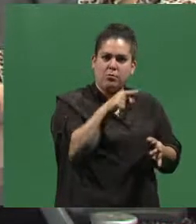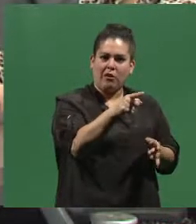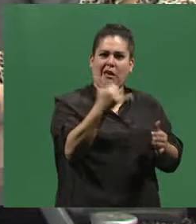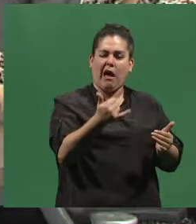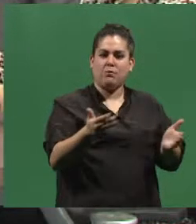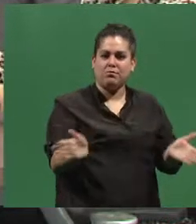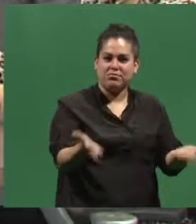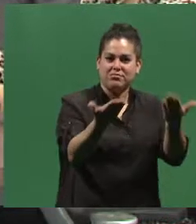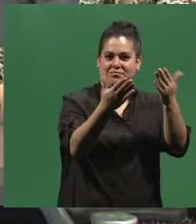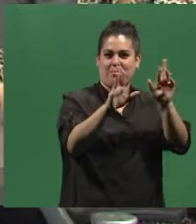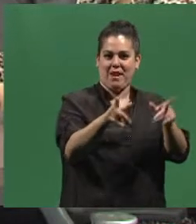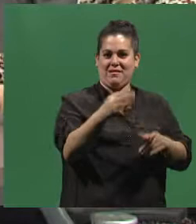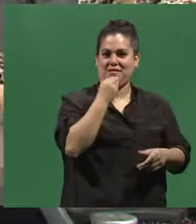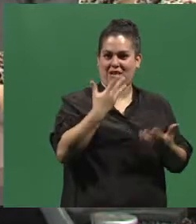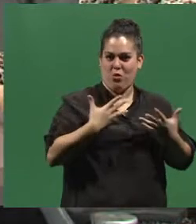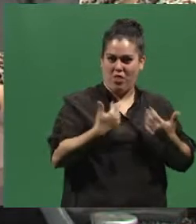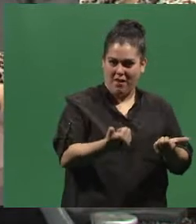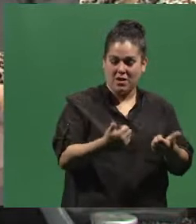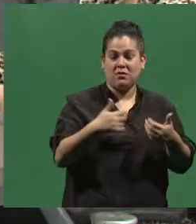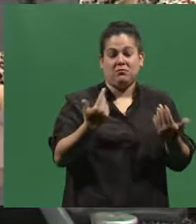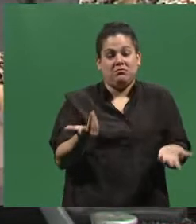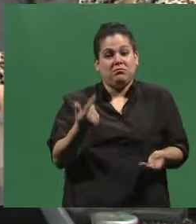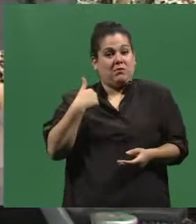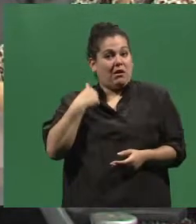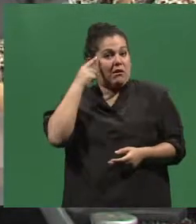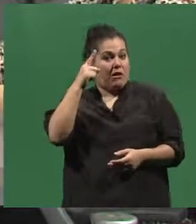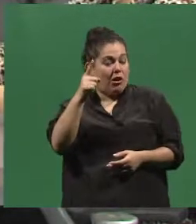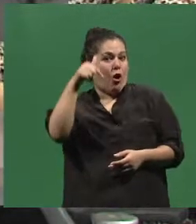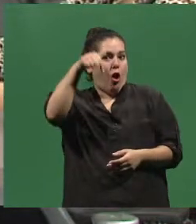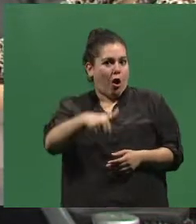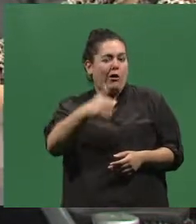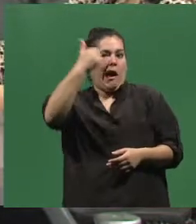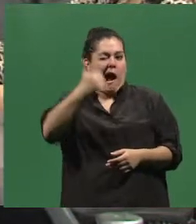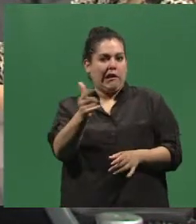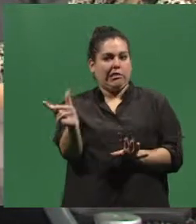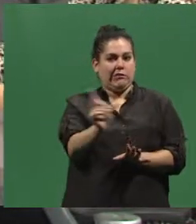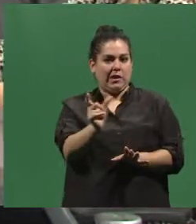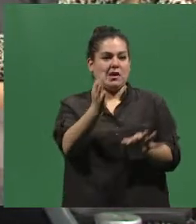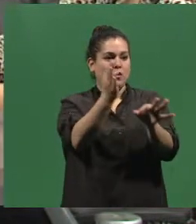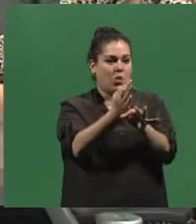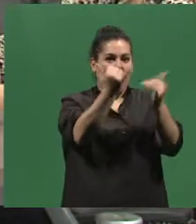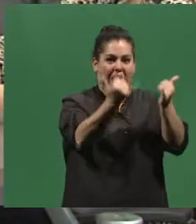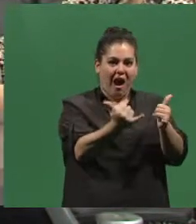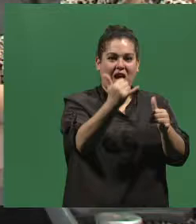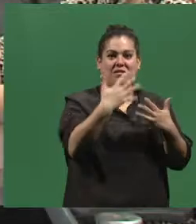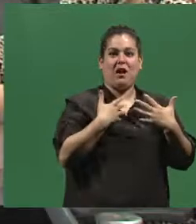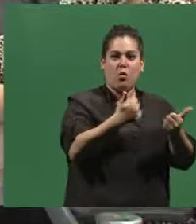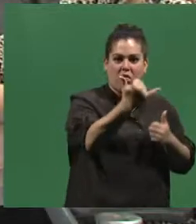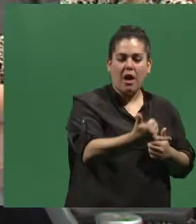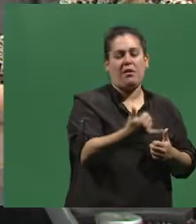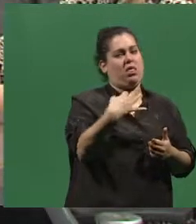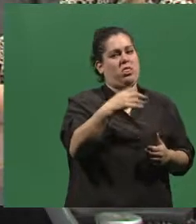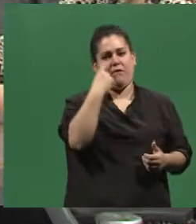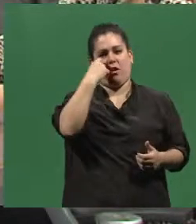promotoras de alimentación saludable. Creo que hoy es muy importante la escuela que sí valora y que hay que darle un reconocimiento a quien